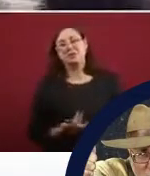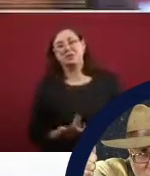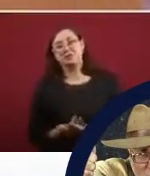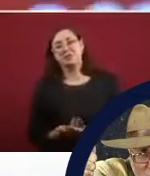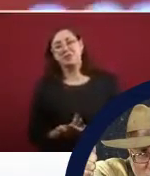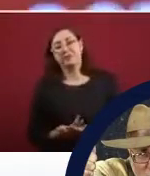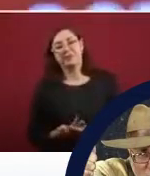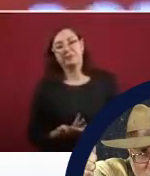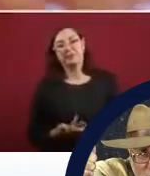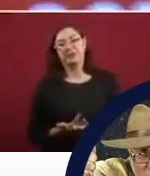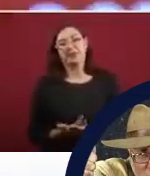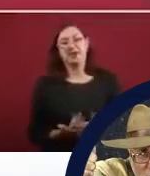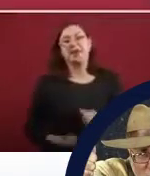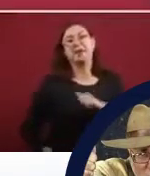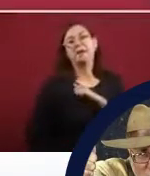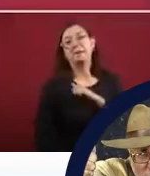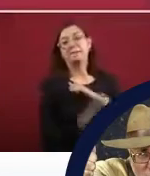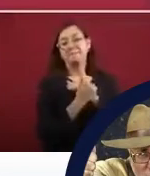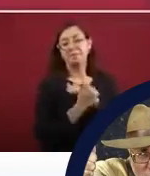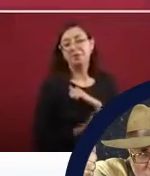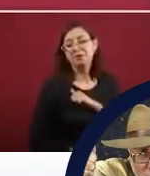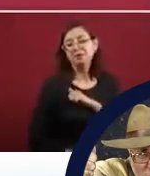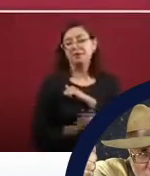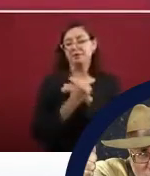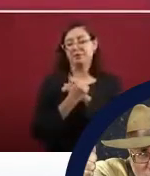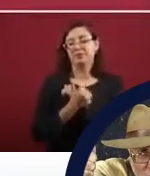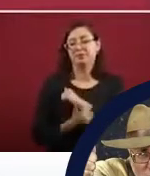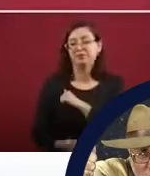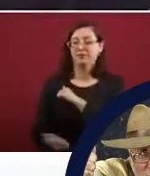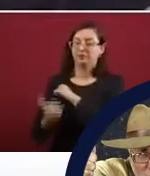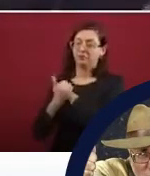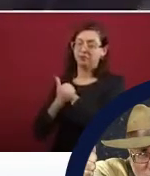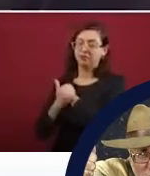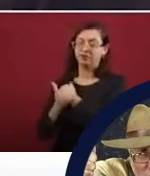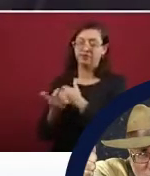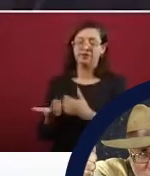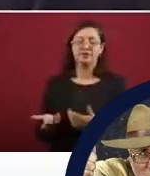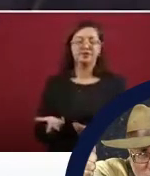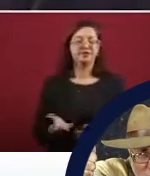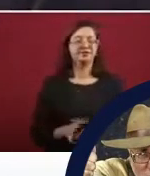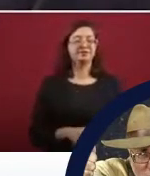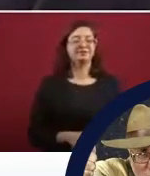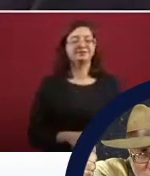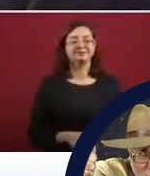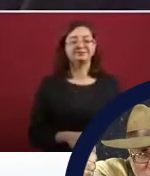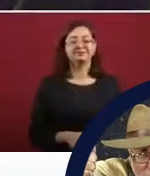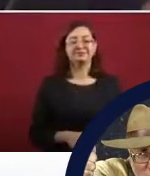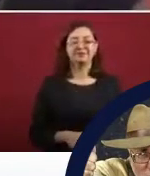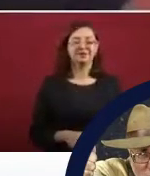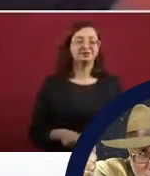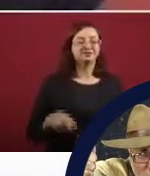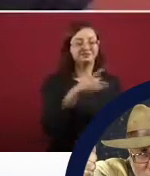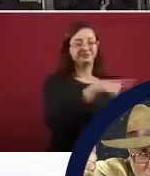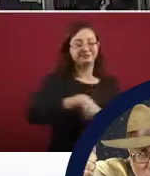sí, obvio. Sí, claro que sí. Lamento mucho que haya leído con tanta falta de atención la carta.